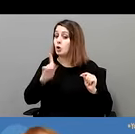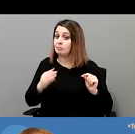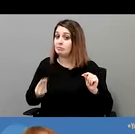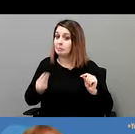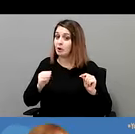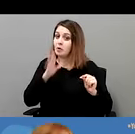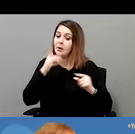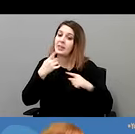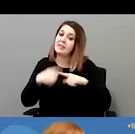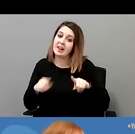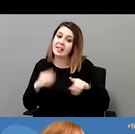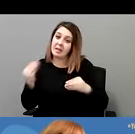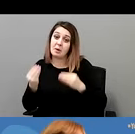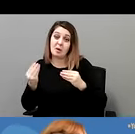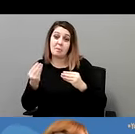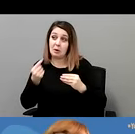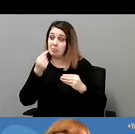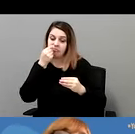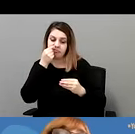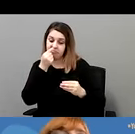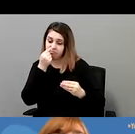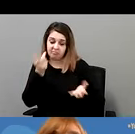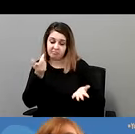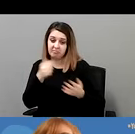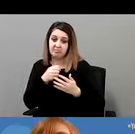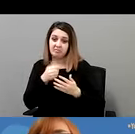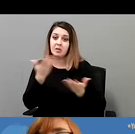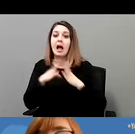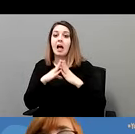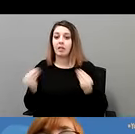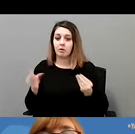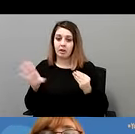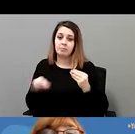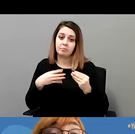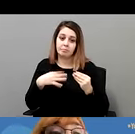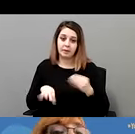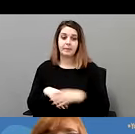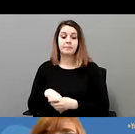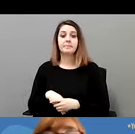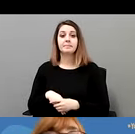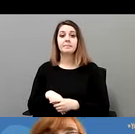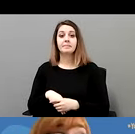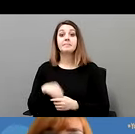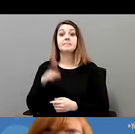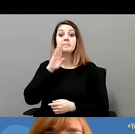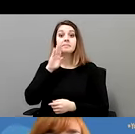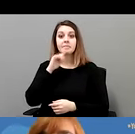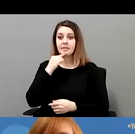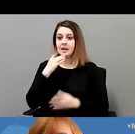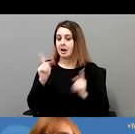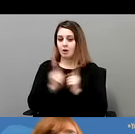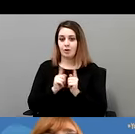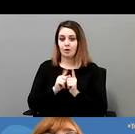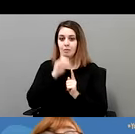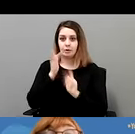algunas diferencias de mejora, pero no muchas, no muy sustantivas, Andalucía. Y ahora os decía, y ya rápido porque